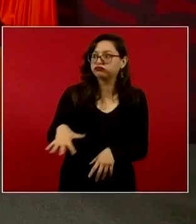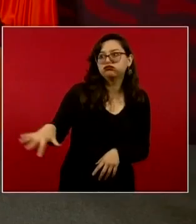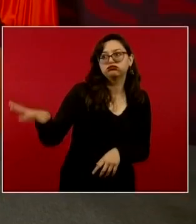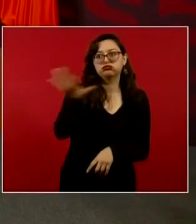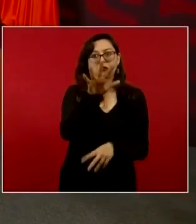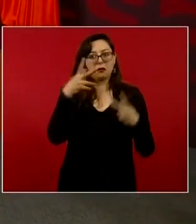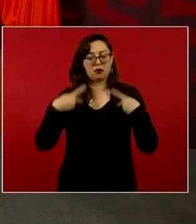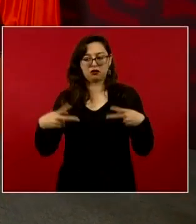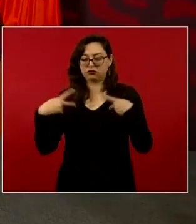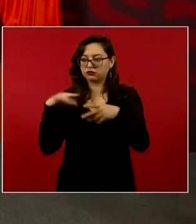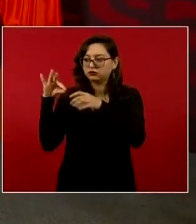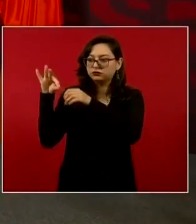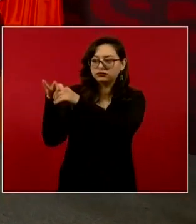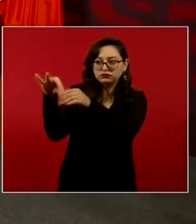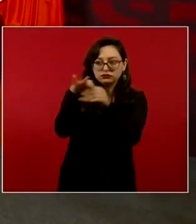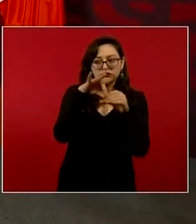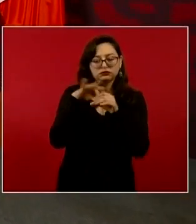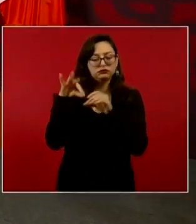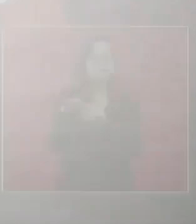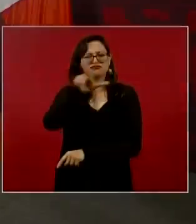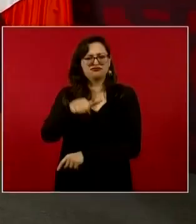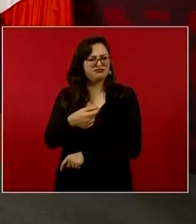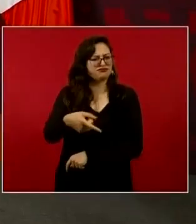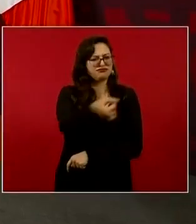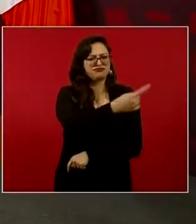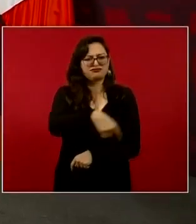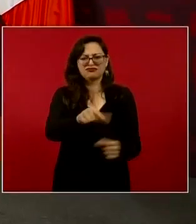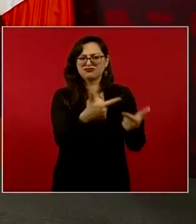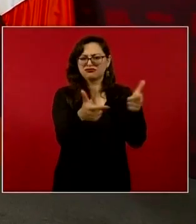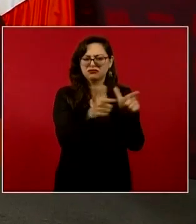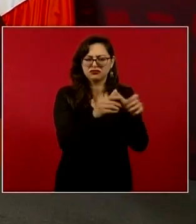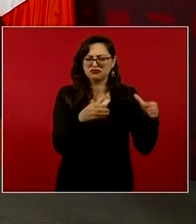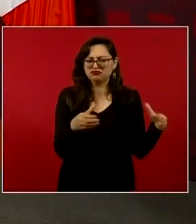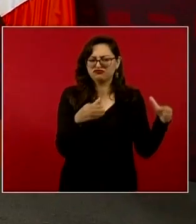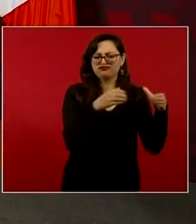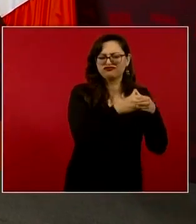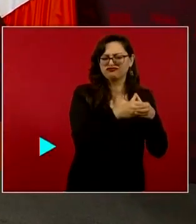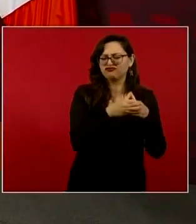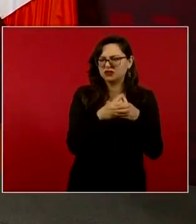Perú pisoteó la democracia